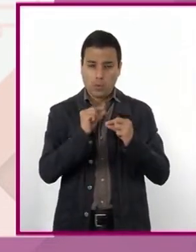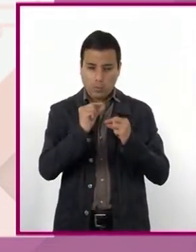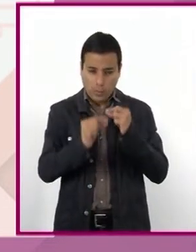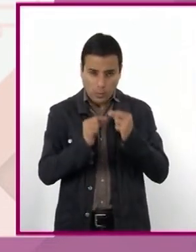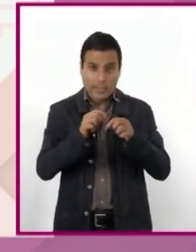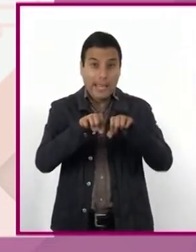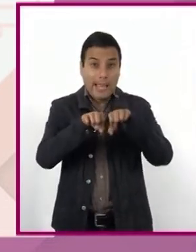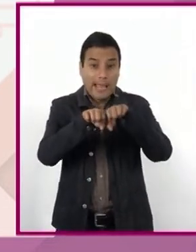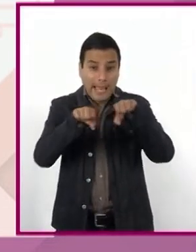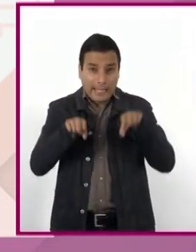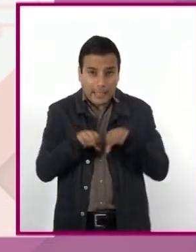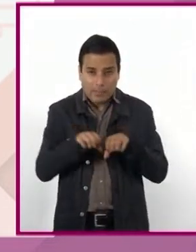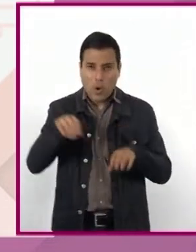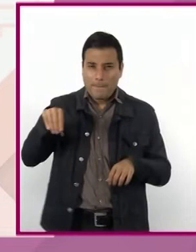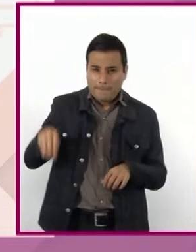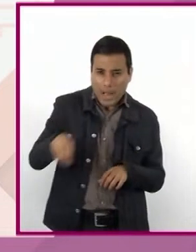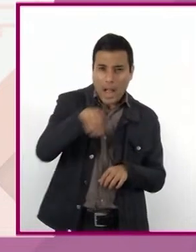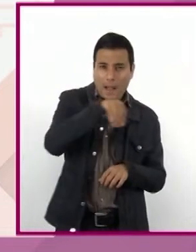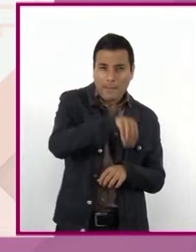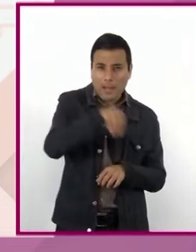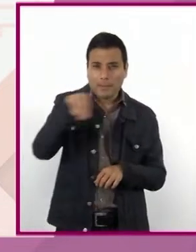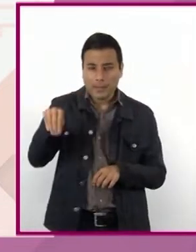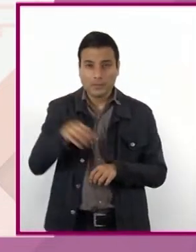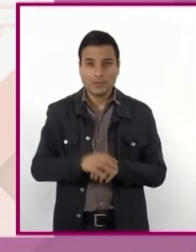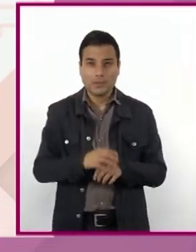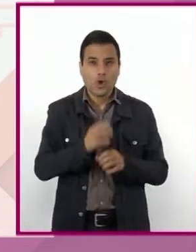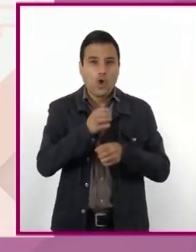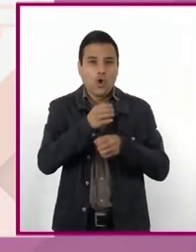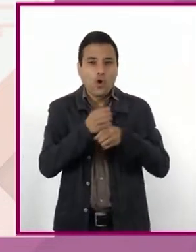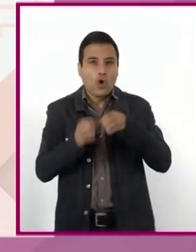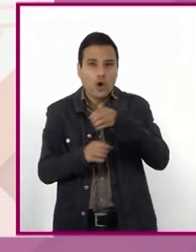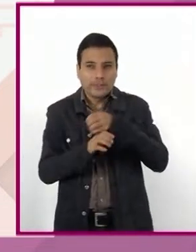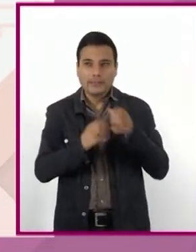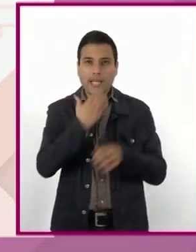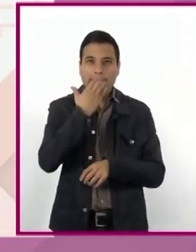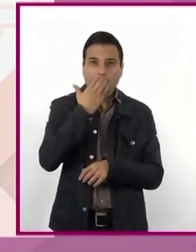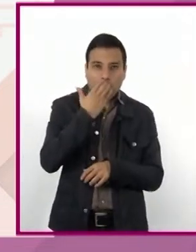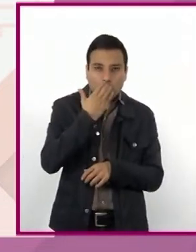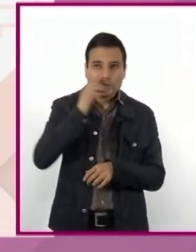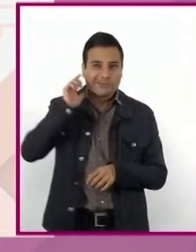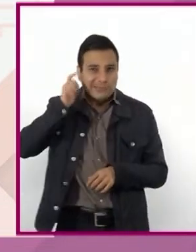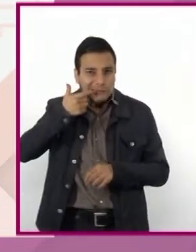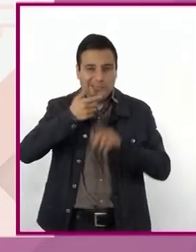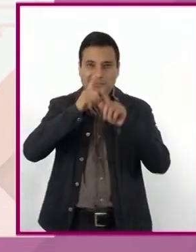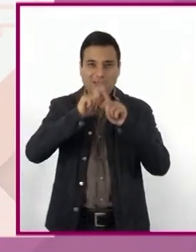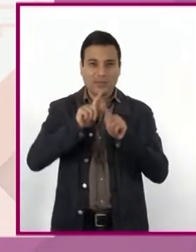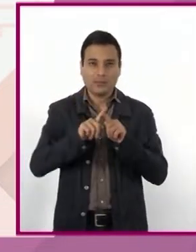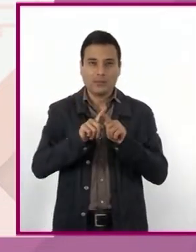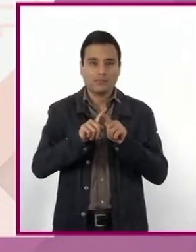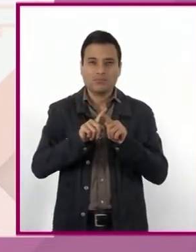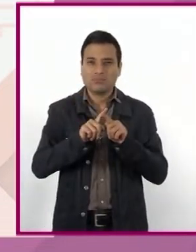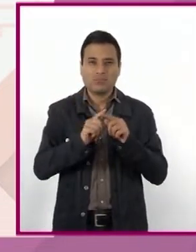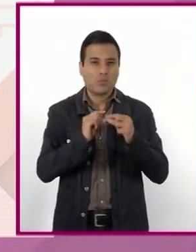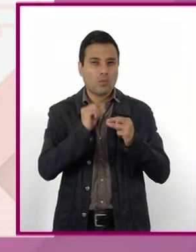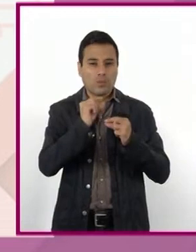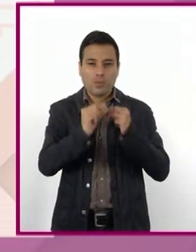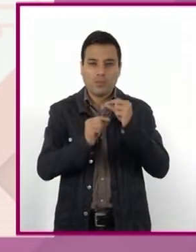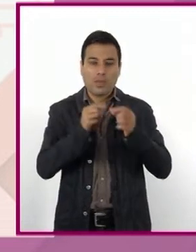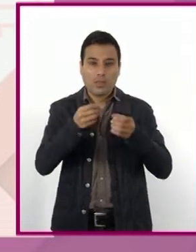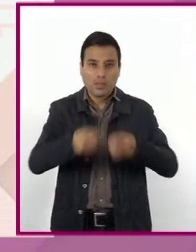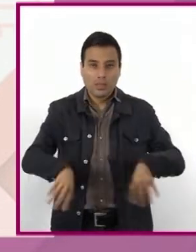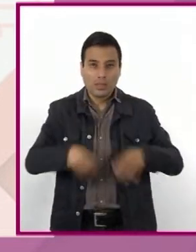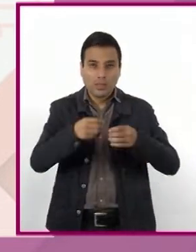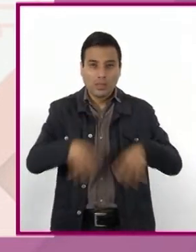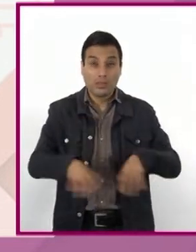de rastreo y localización avanzado que tenía iba perdiendo su poder. Mis provisiones se acabaron cuando